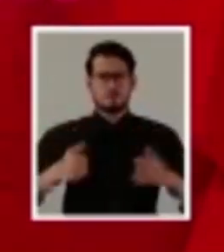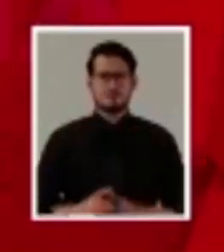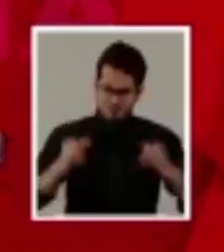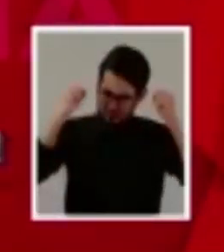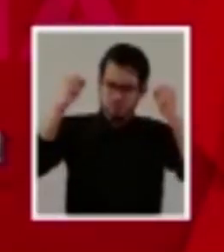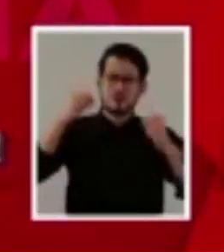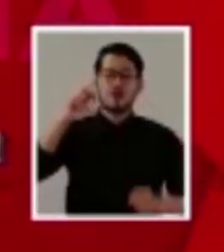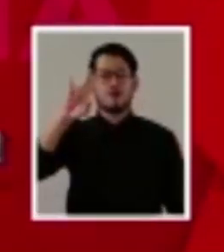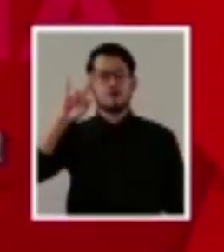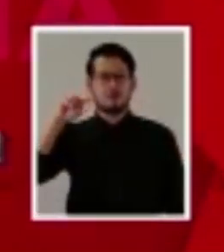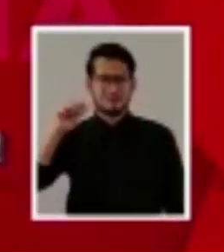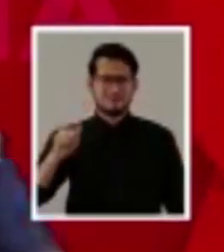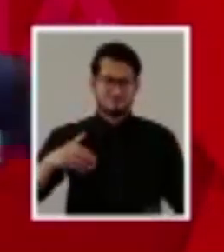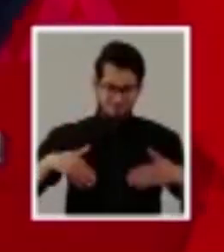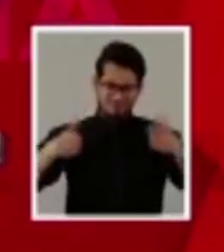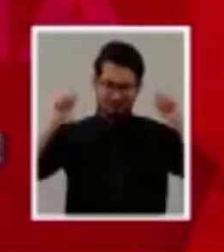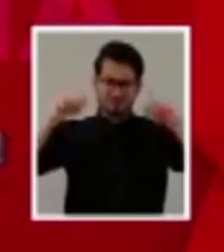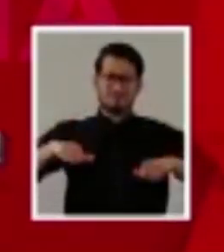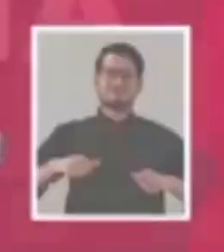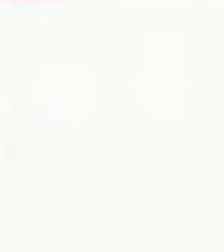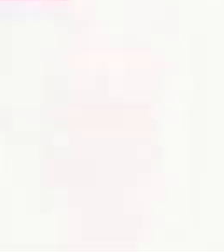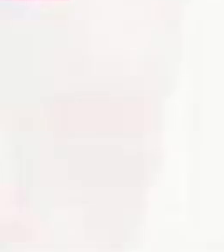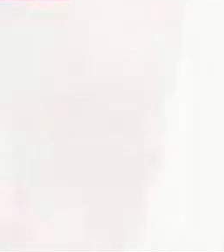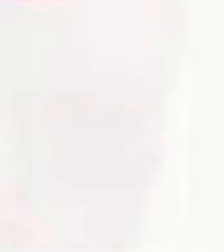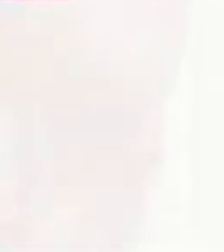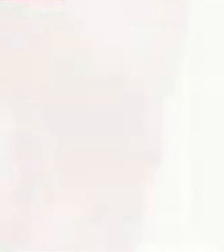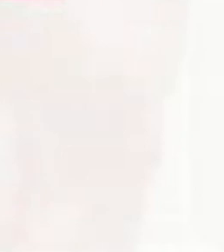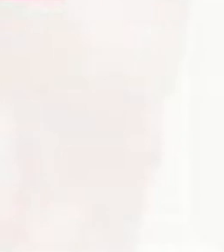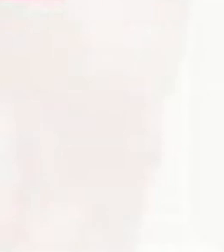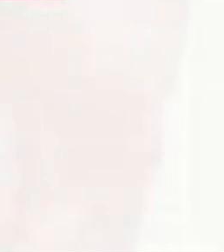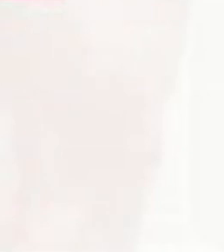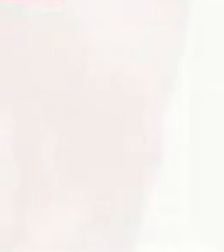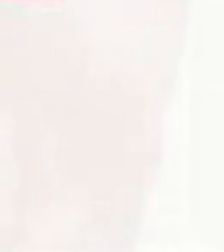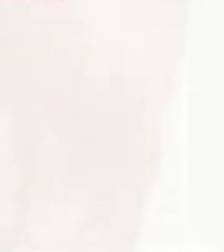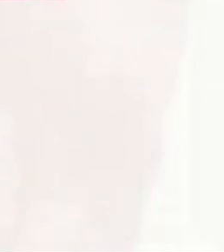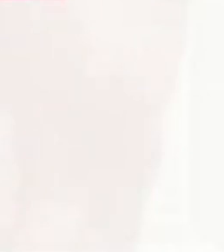la juventud. Causachum Oruna, yactamasicuna.